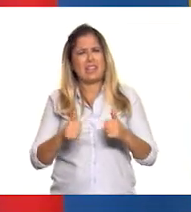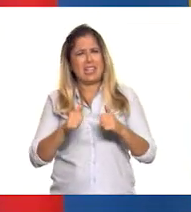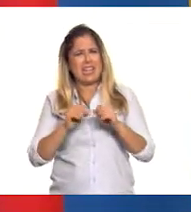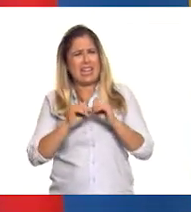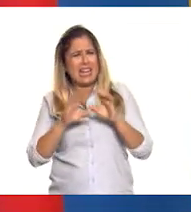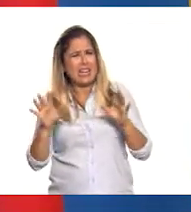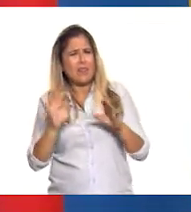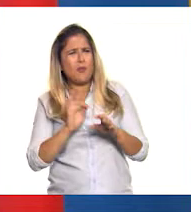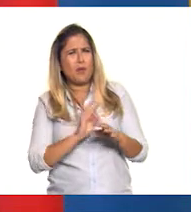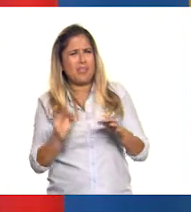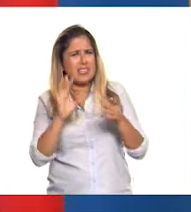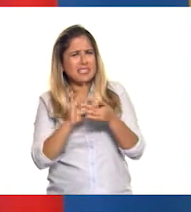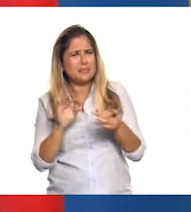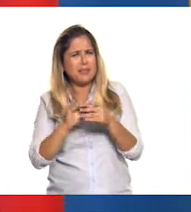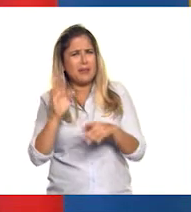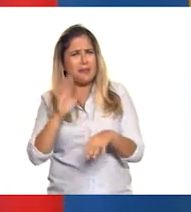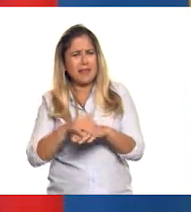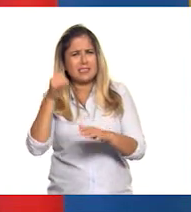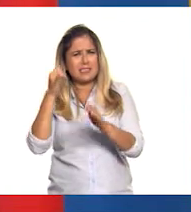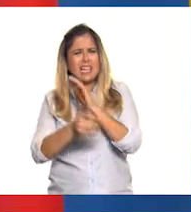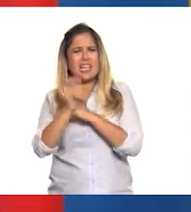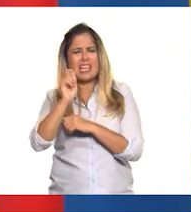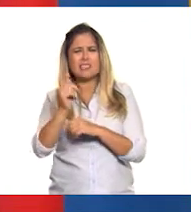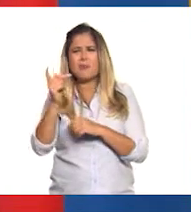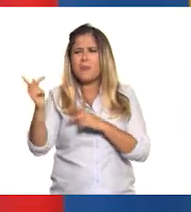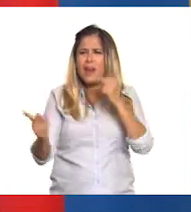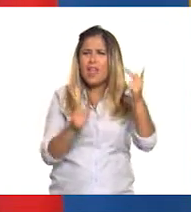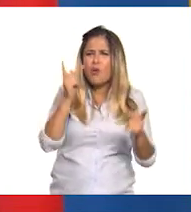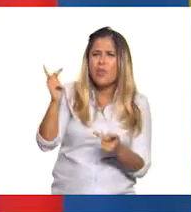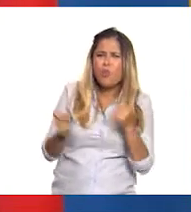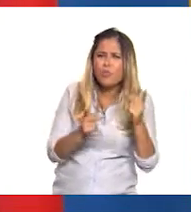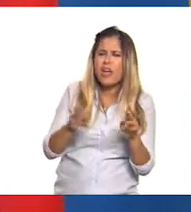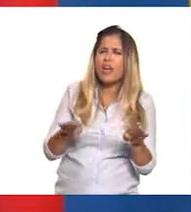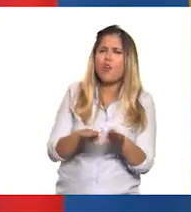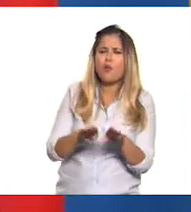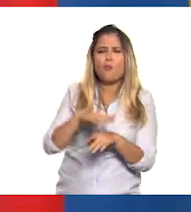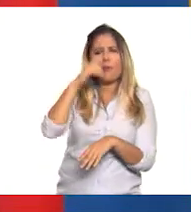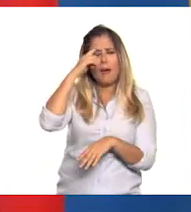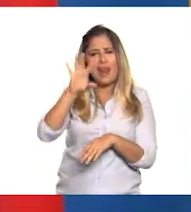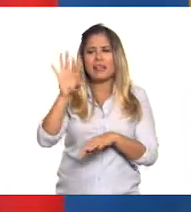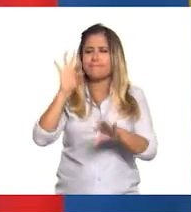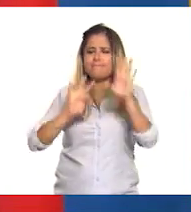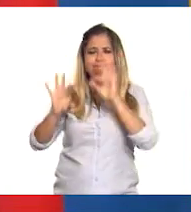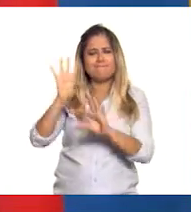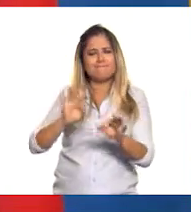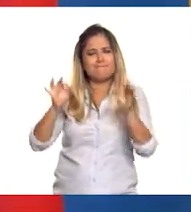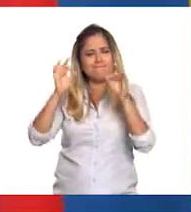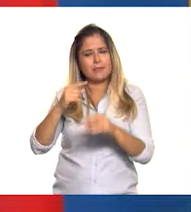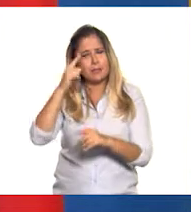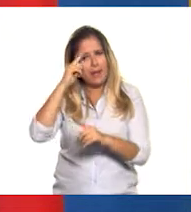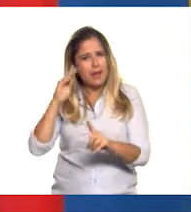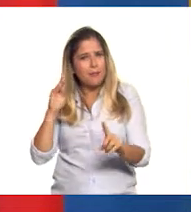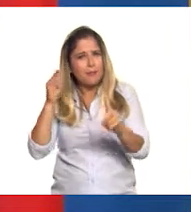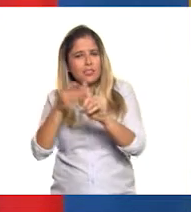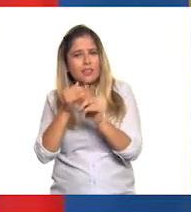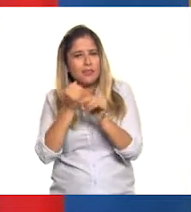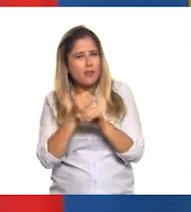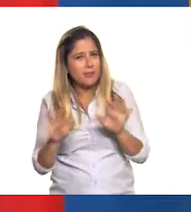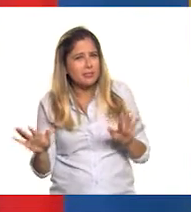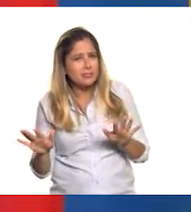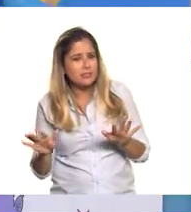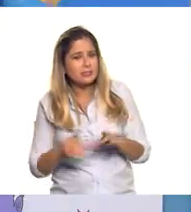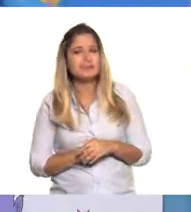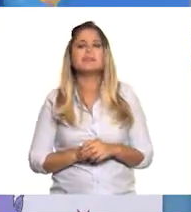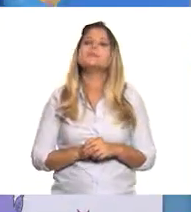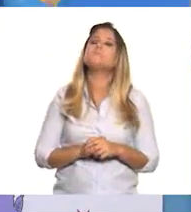¿podemos hablar un poco de los tipos de preguntas para utilizar las que nos resulten más adecuadas para nuestro propósito de información?